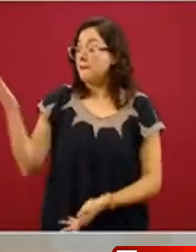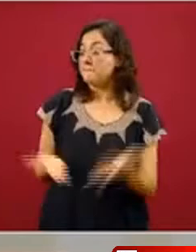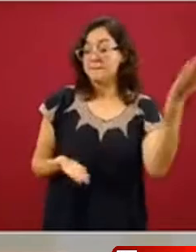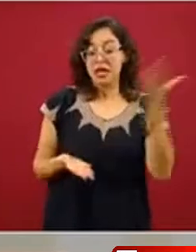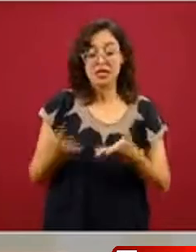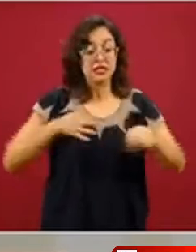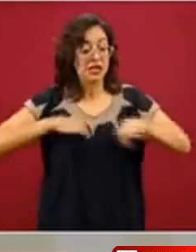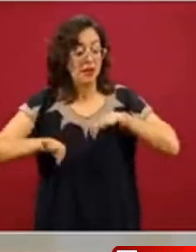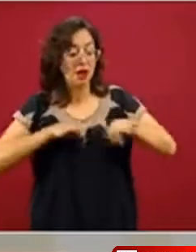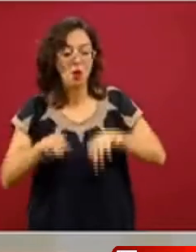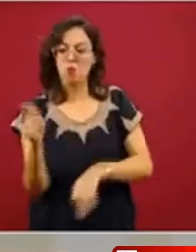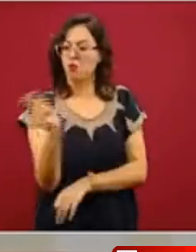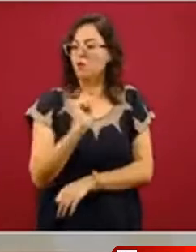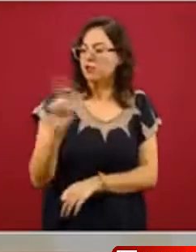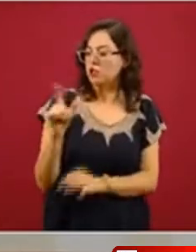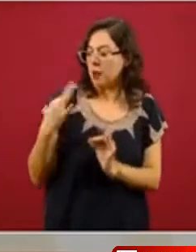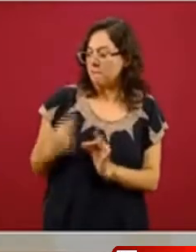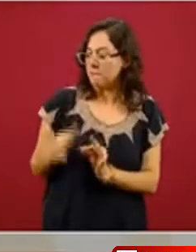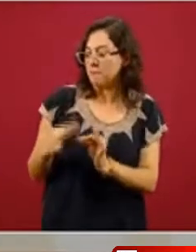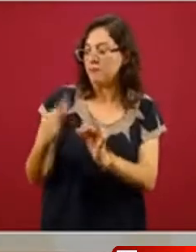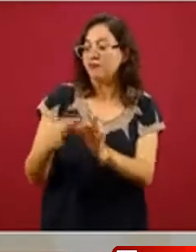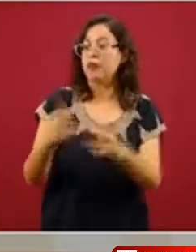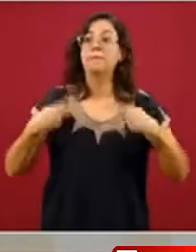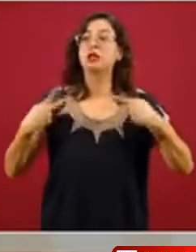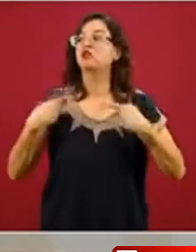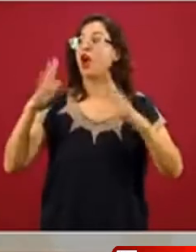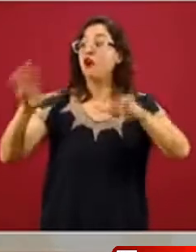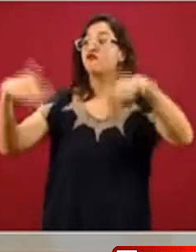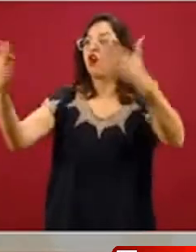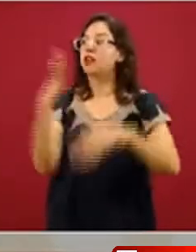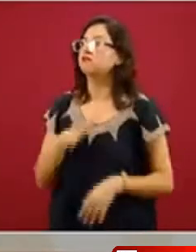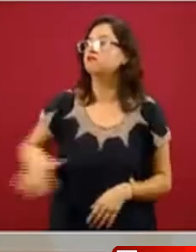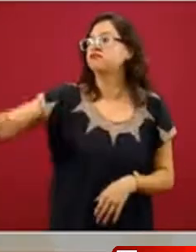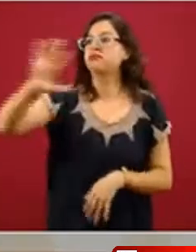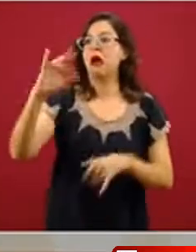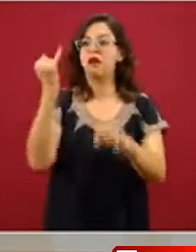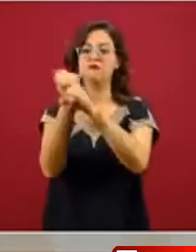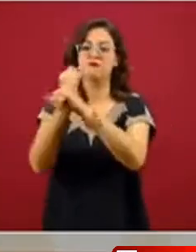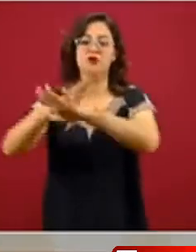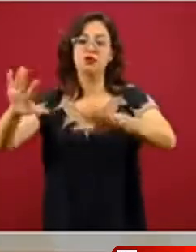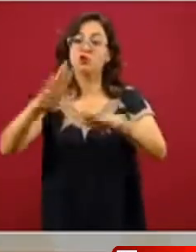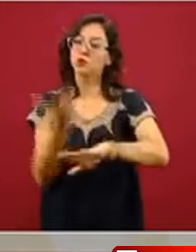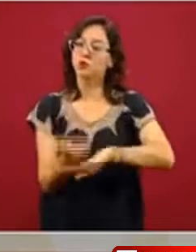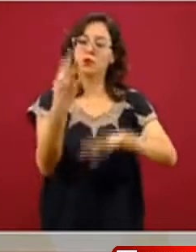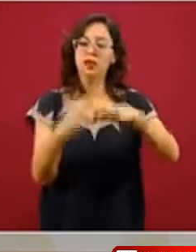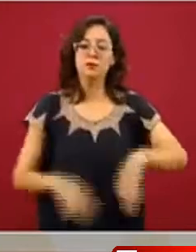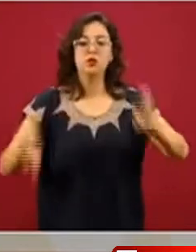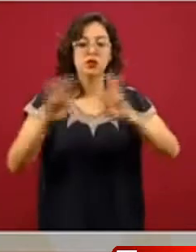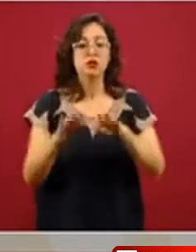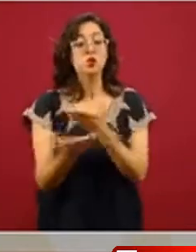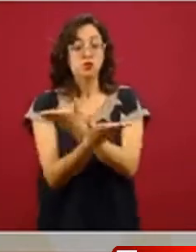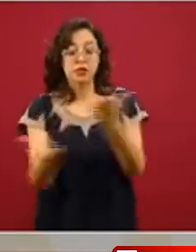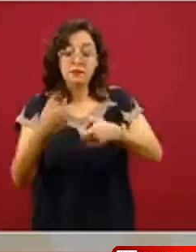tan profesional, tan dedicado, es que la sociedad se entera. Entonces, es estratégico para nosotros